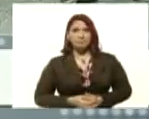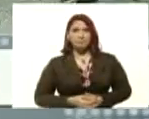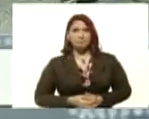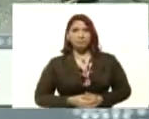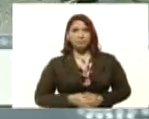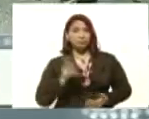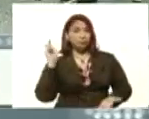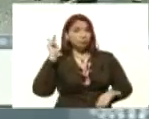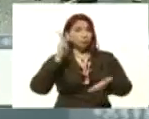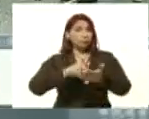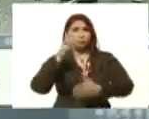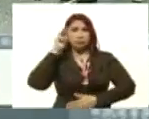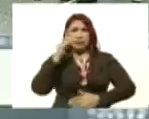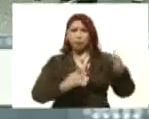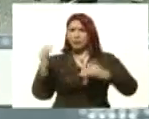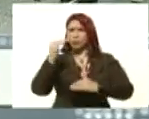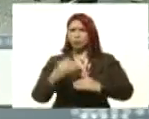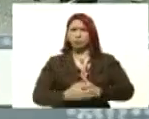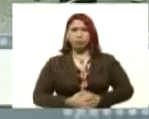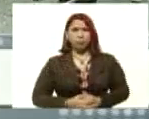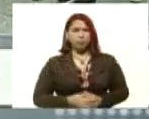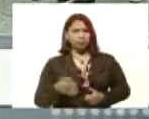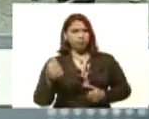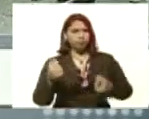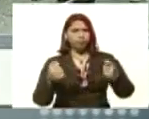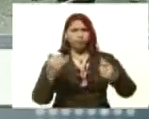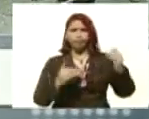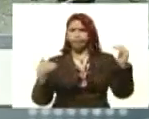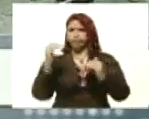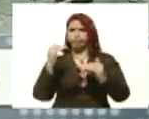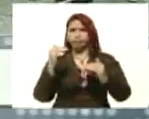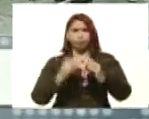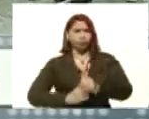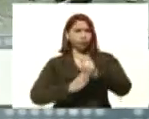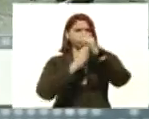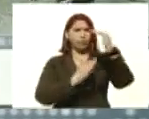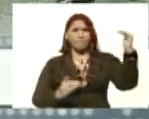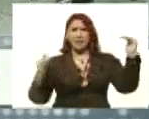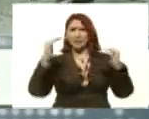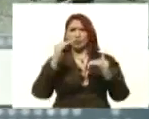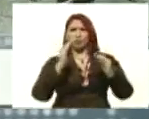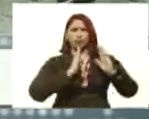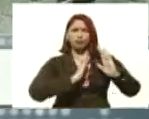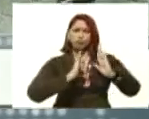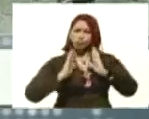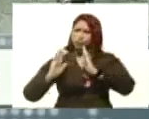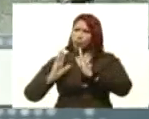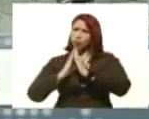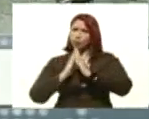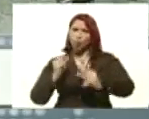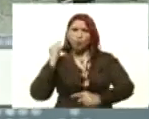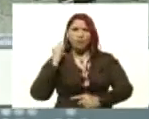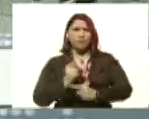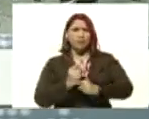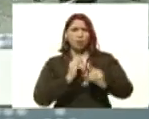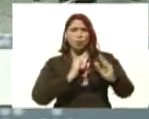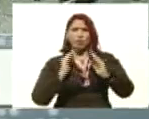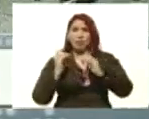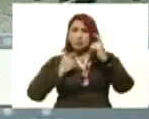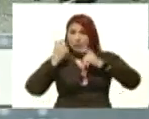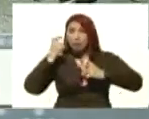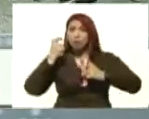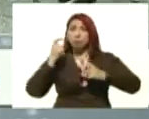Llegó el maestro mayor, el conductor mayor, el líder mayor, el que ordenó todo lo que había que ordenar. Y